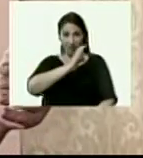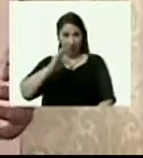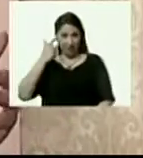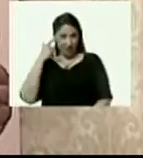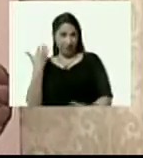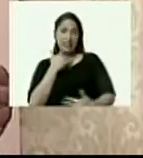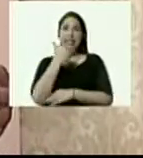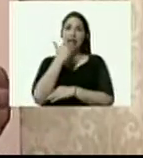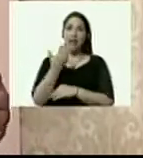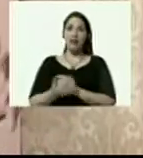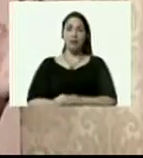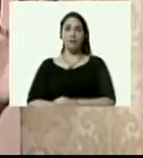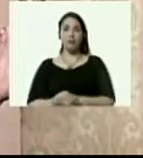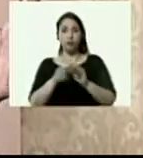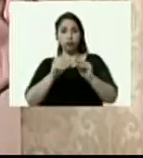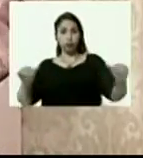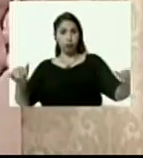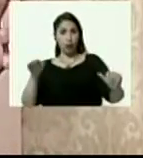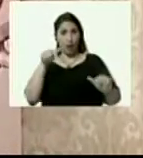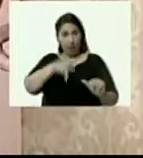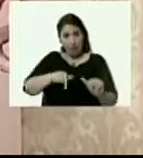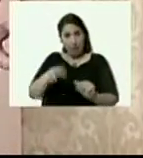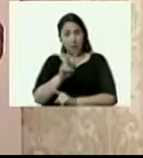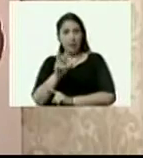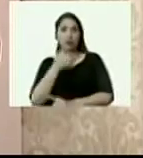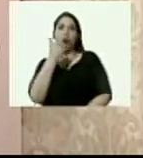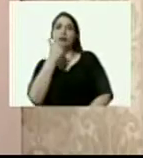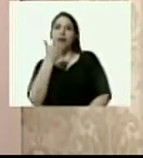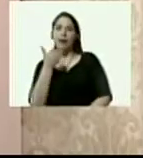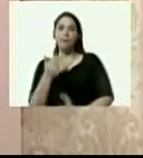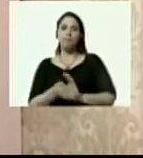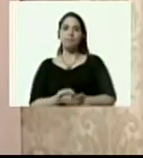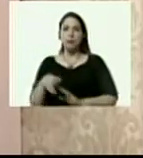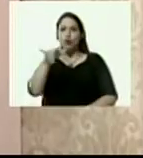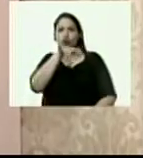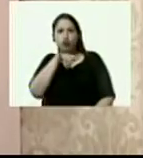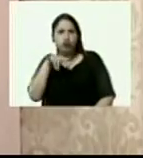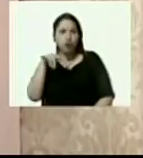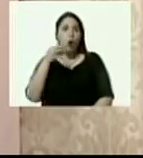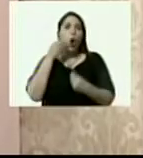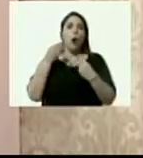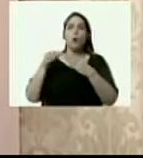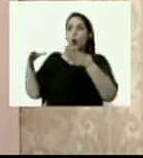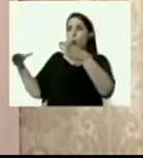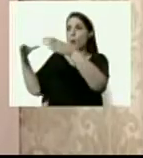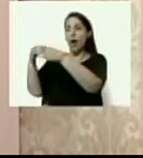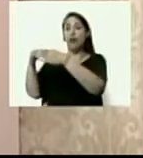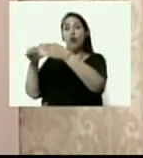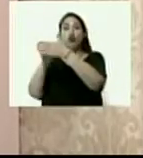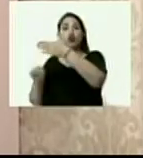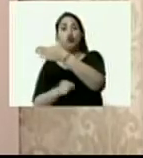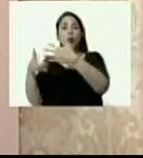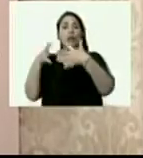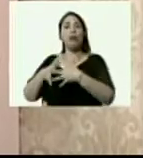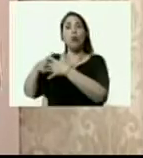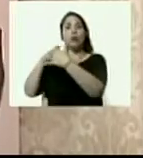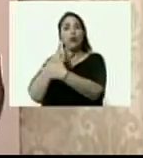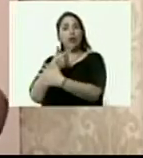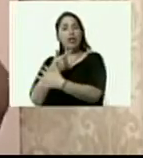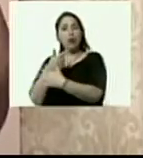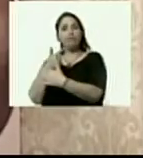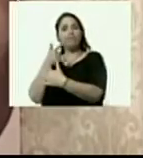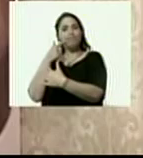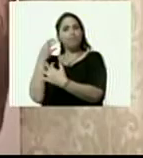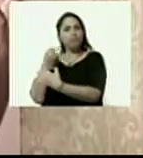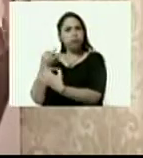muy cerca de territorio venezolano o en territorio venezolano el comando sur de los estados unidos dijo que en realidad